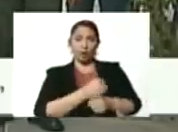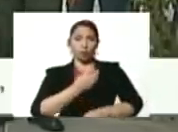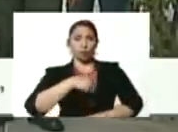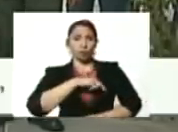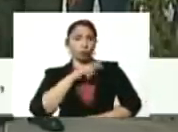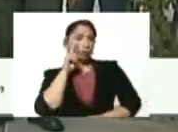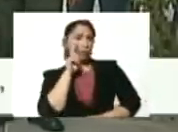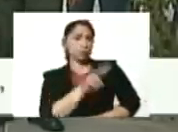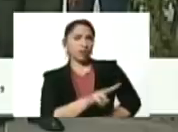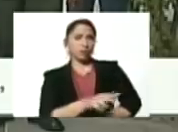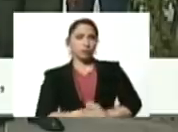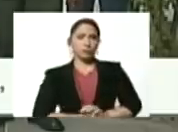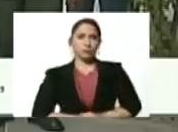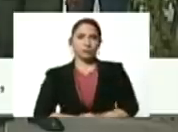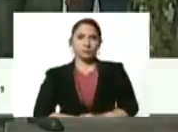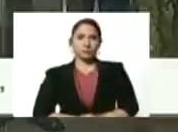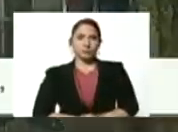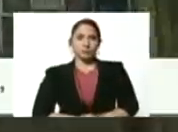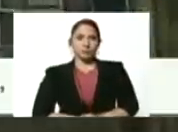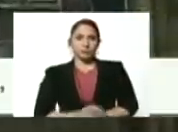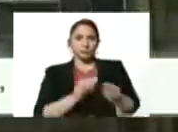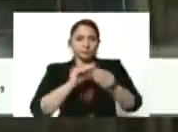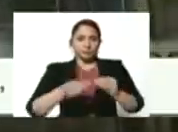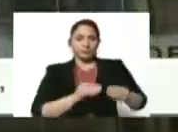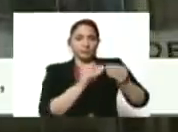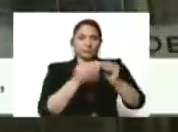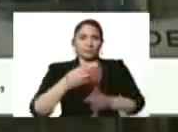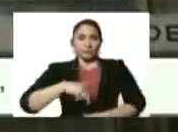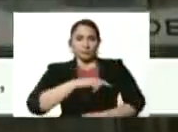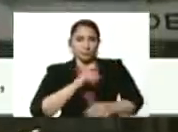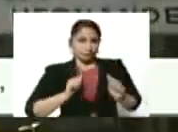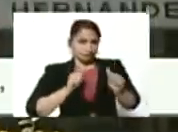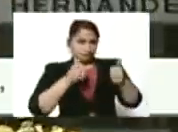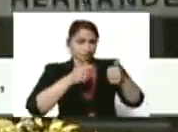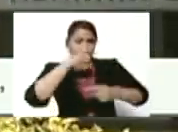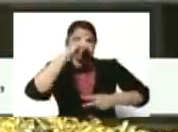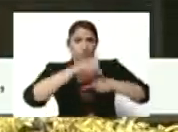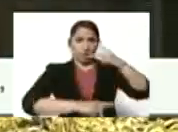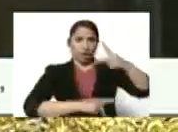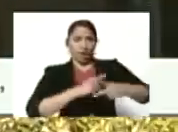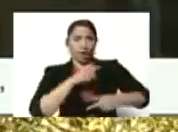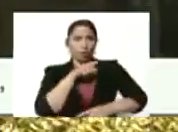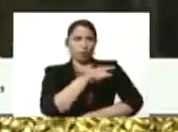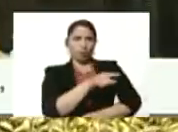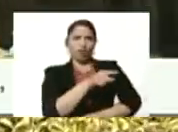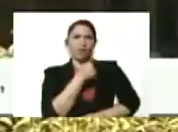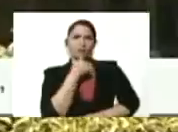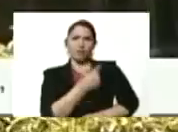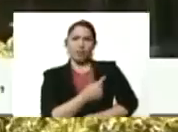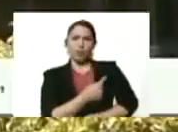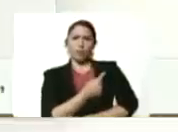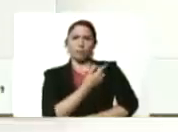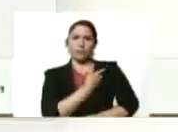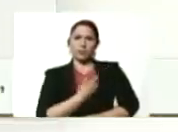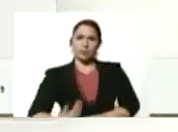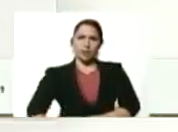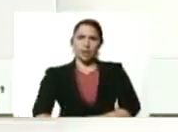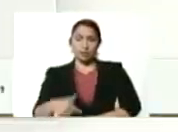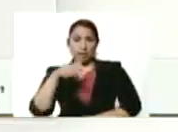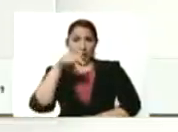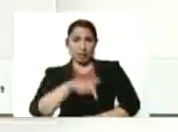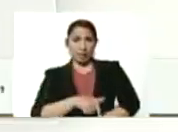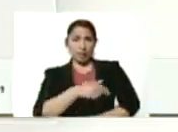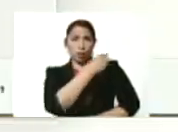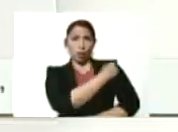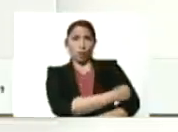presidente, como las reparaciones que estamos comenzando con este plan que usted ha indicado, presidente, aquí mismo en este hospital,